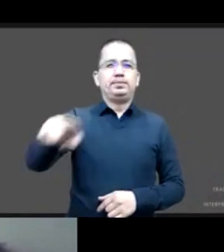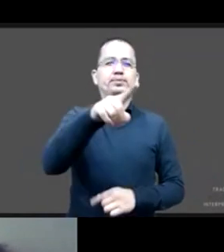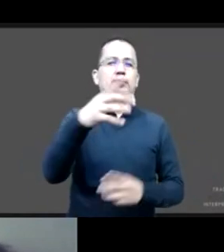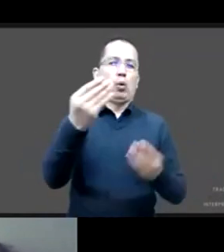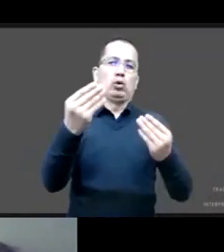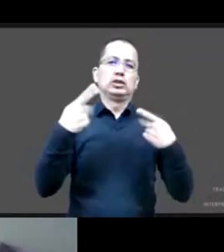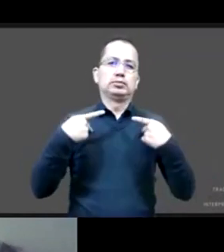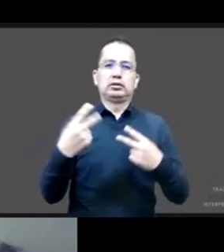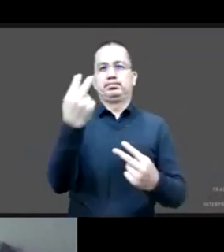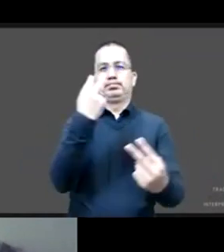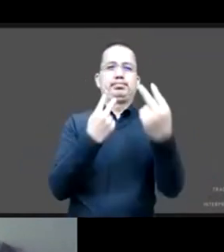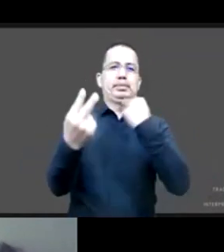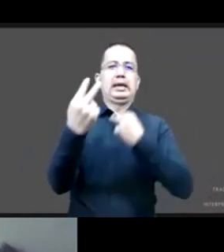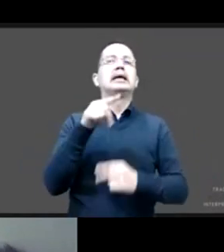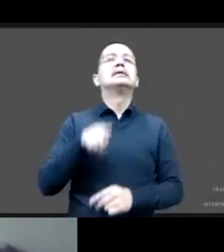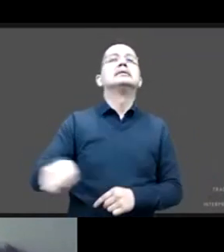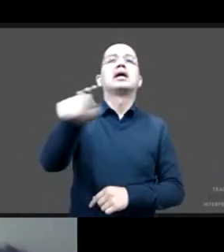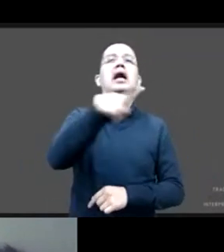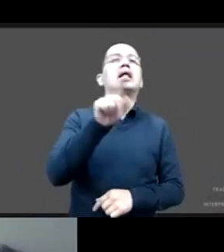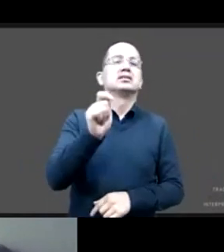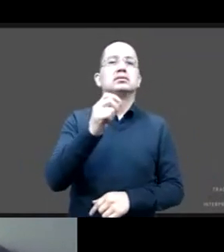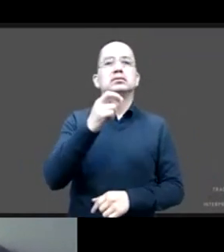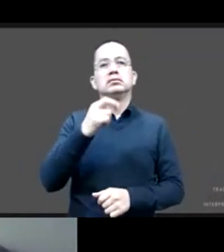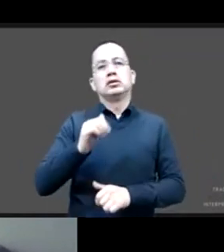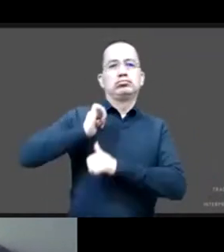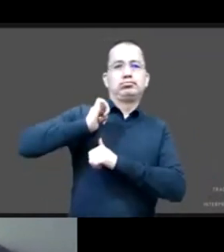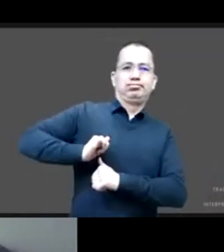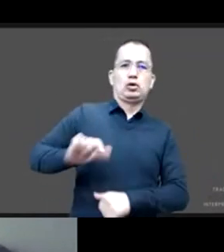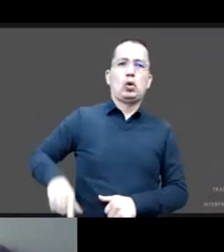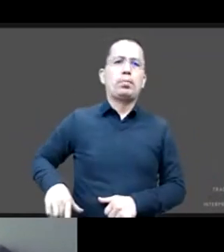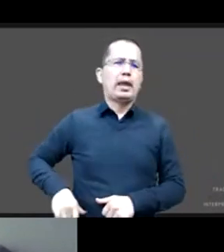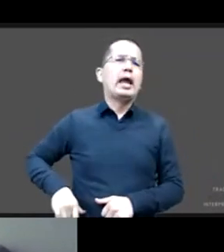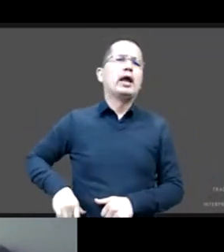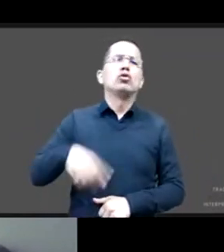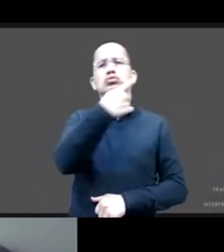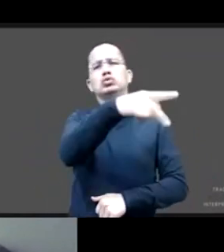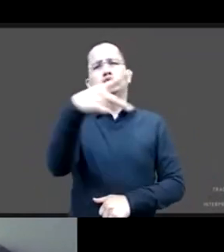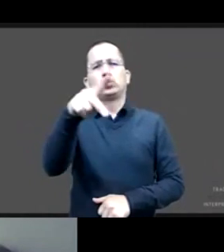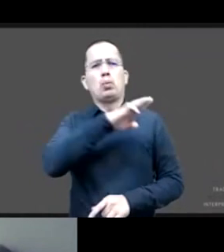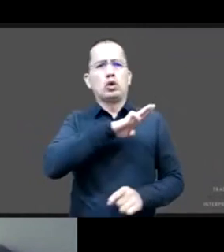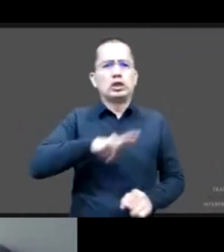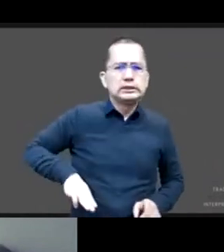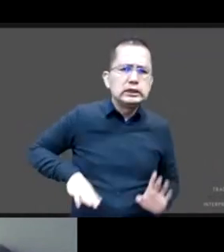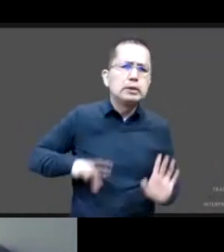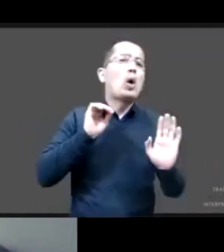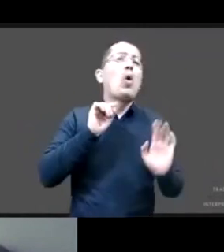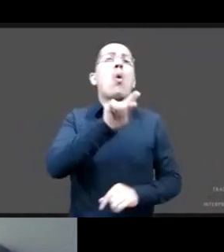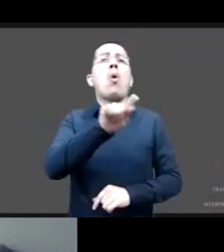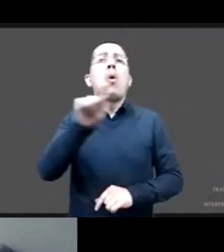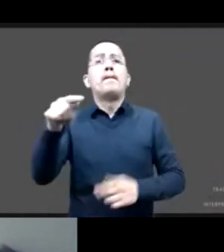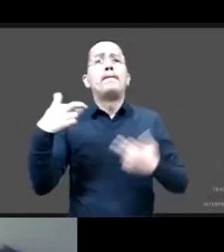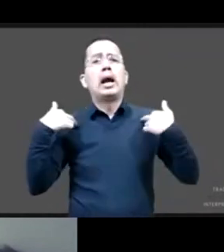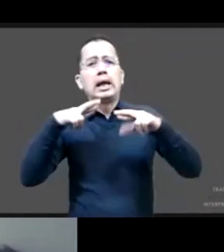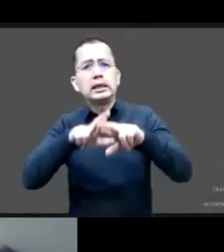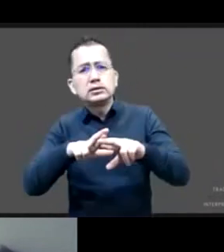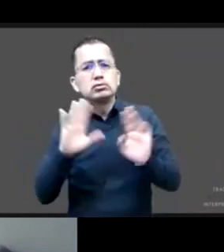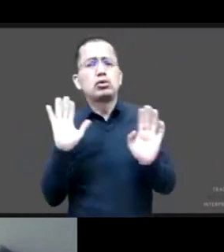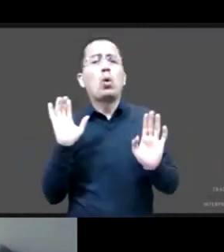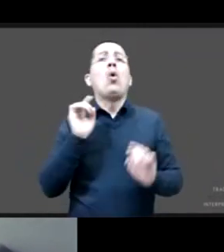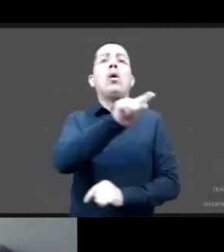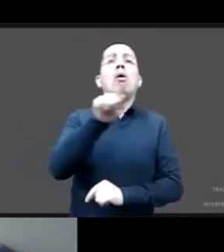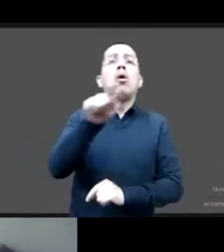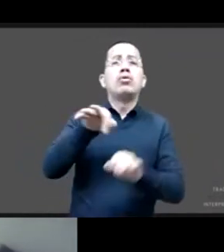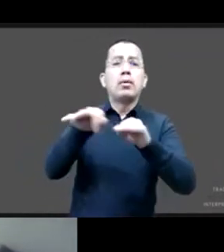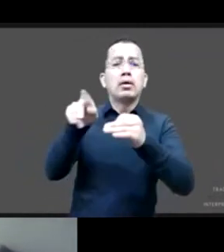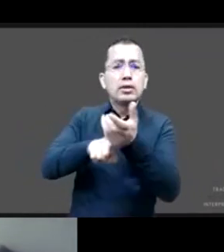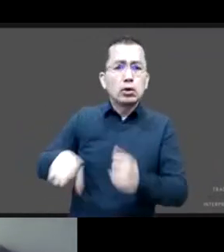en municipios en estados seca y maestros y yo quisiera decir que para dar respuestas